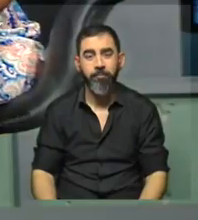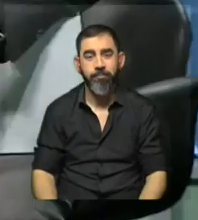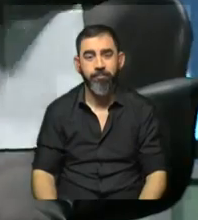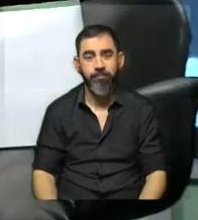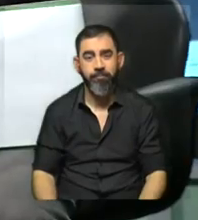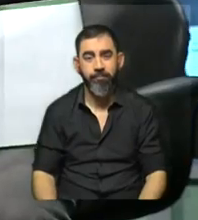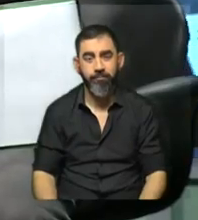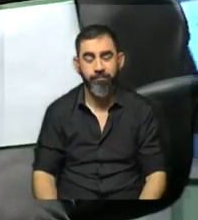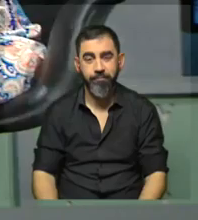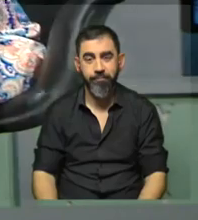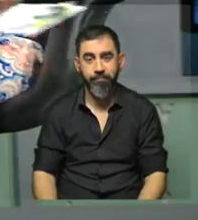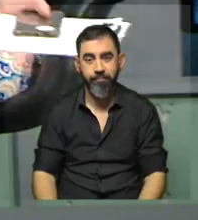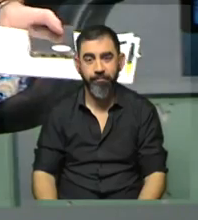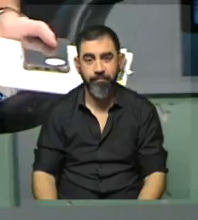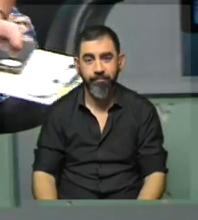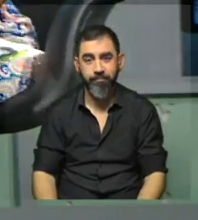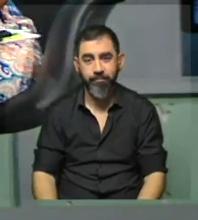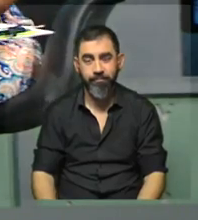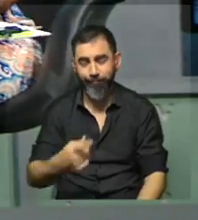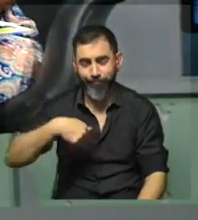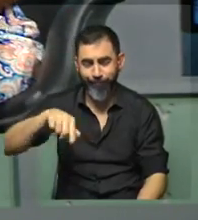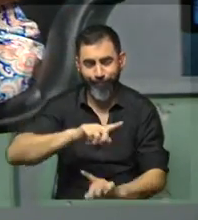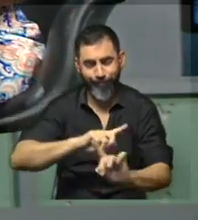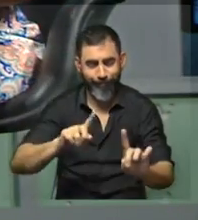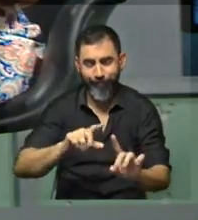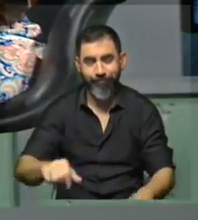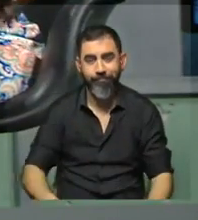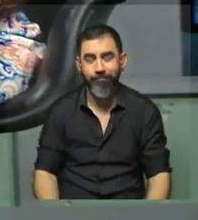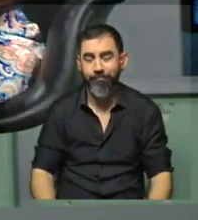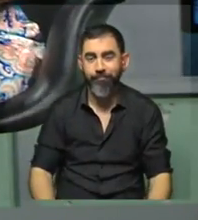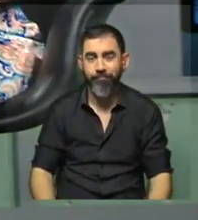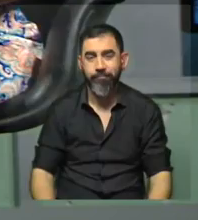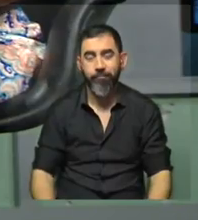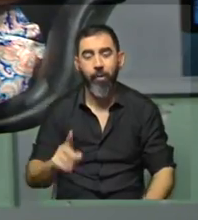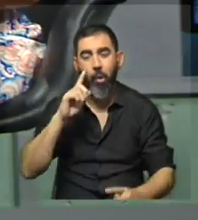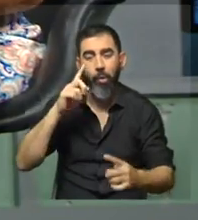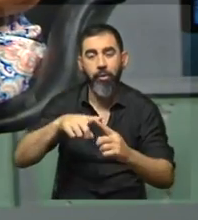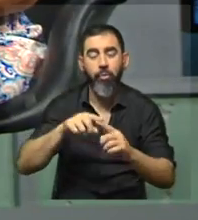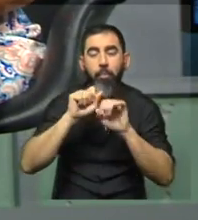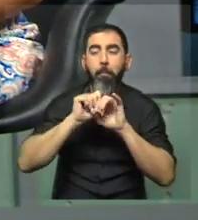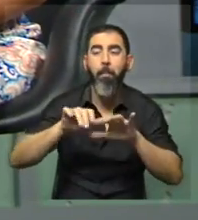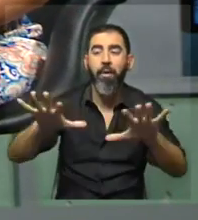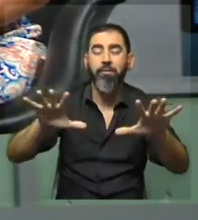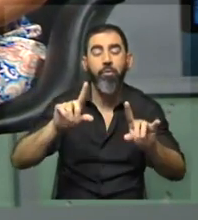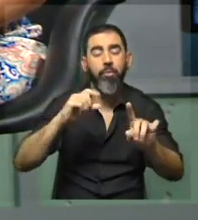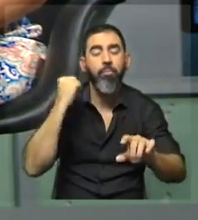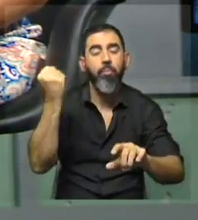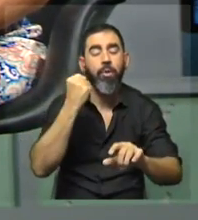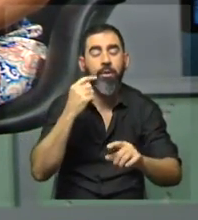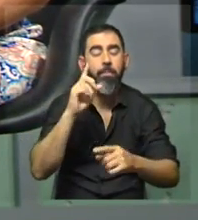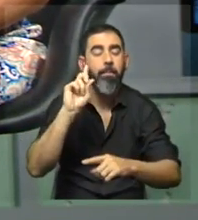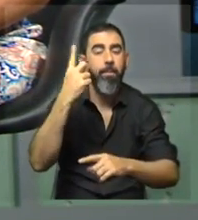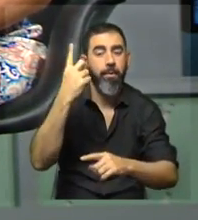No. ¿Nosotros? No. Nosotros no. No, no estamos. No, no es búsqueda de TV si va a ser masiva, sino ser importante, interesante. No, pero además no. Y yo hablaba de